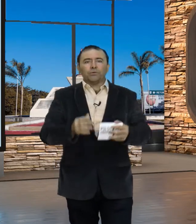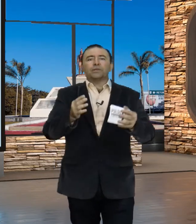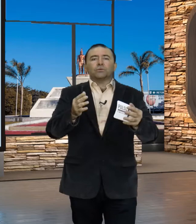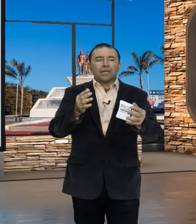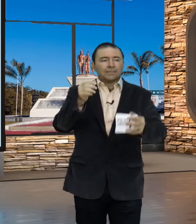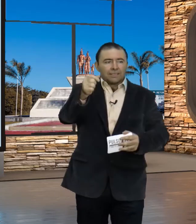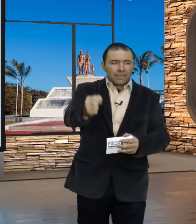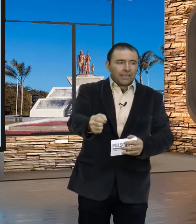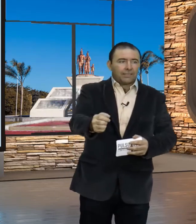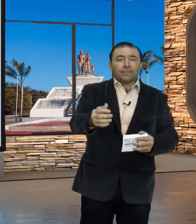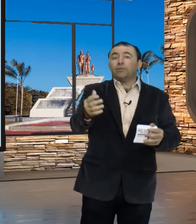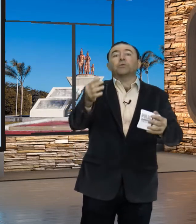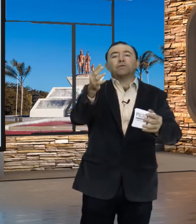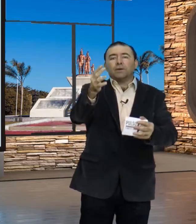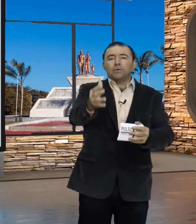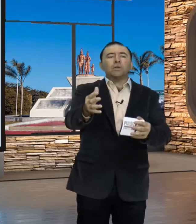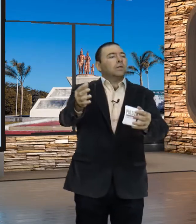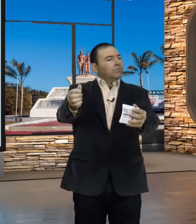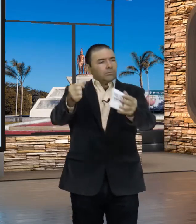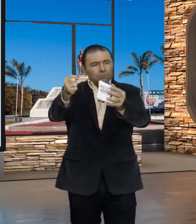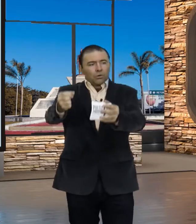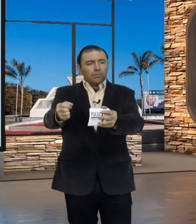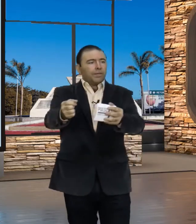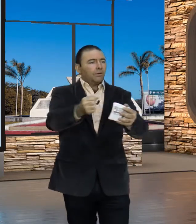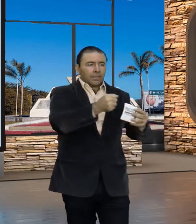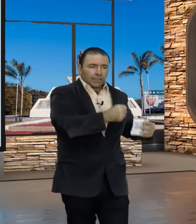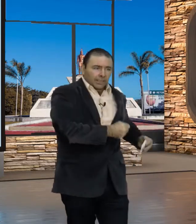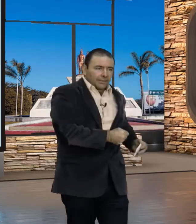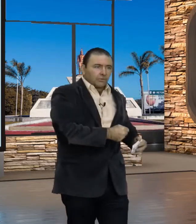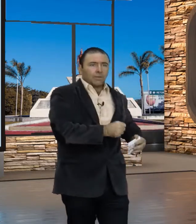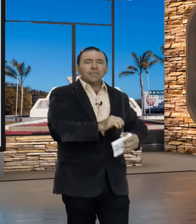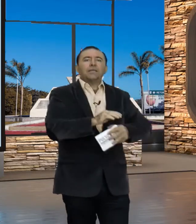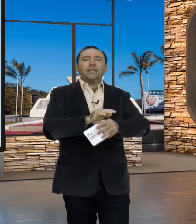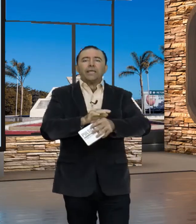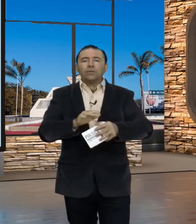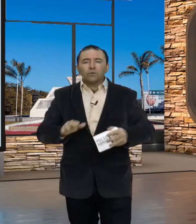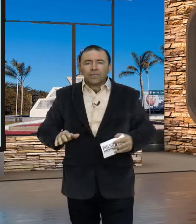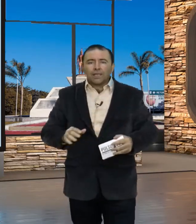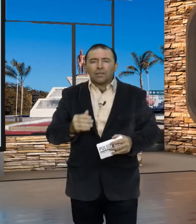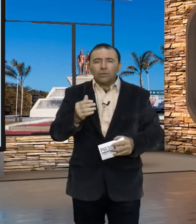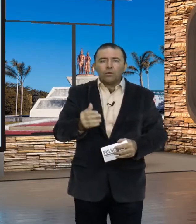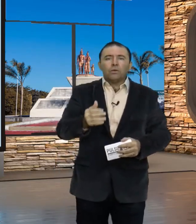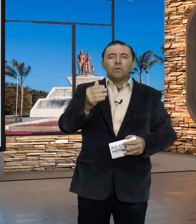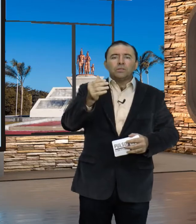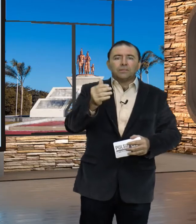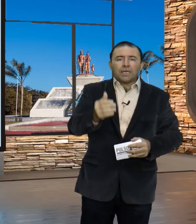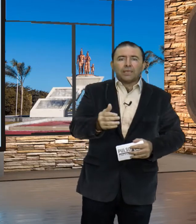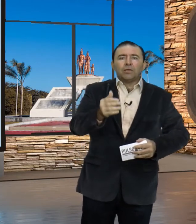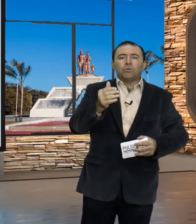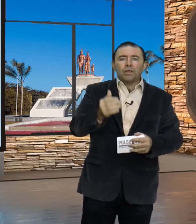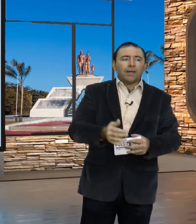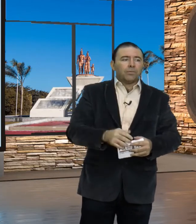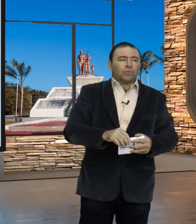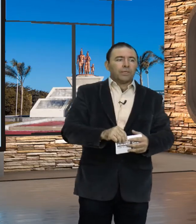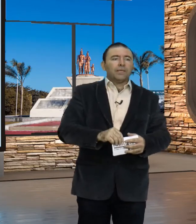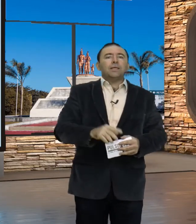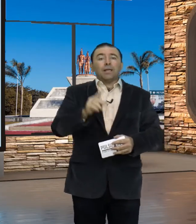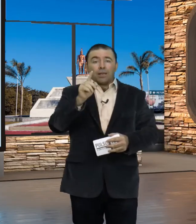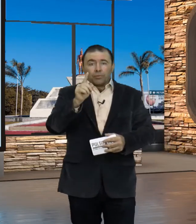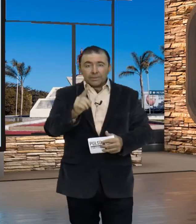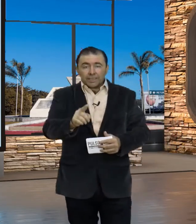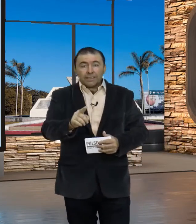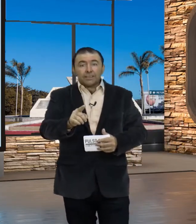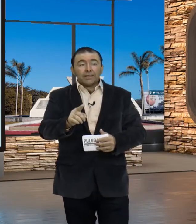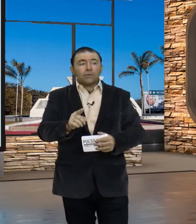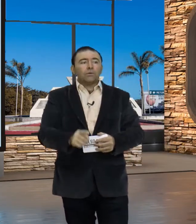comprar esto porque en su casa quiere tenerlo por favor cómprelo y regresa a su casa y no salga no salga al bulevar porque